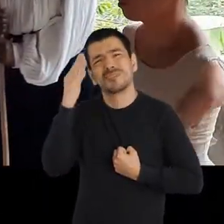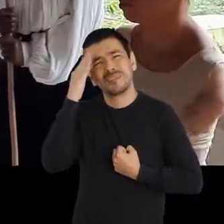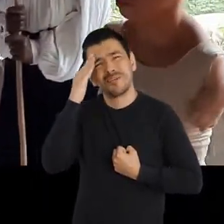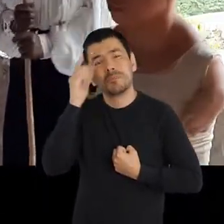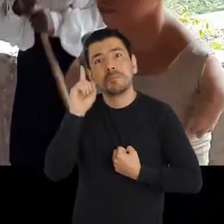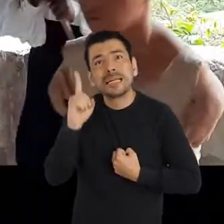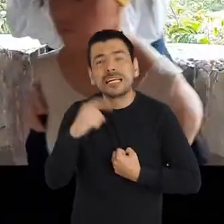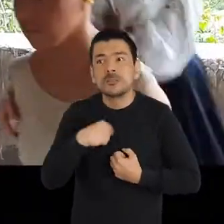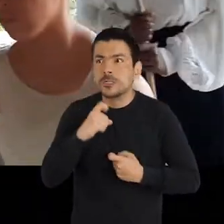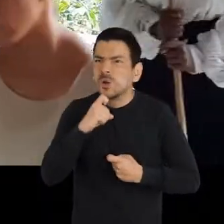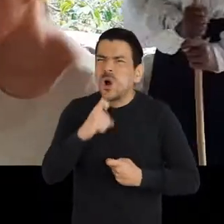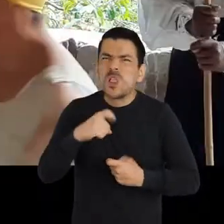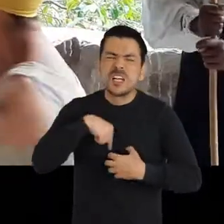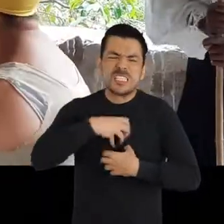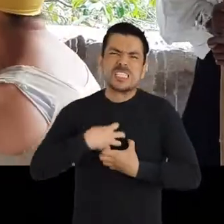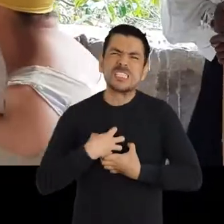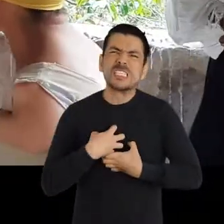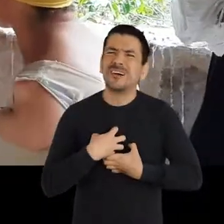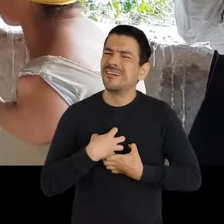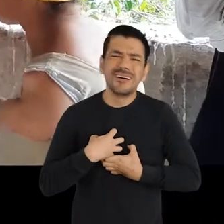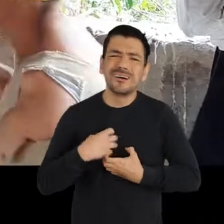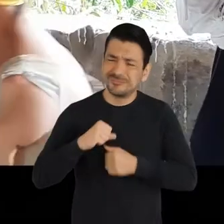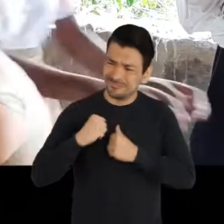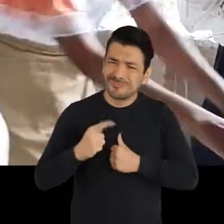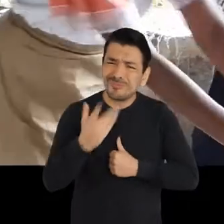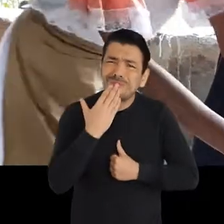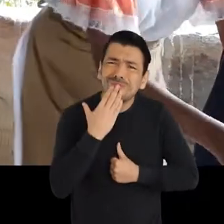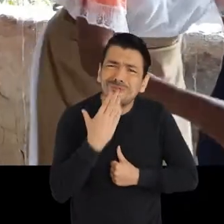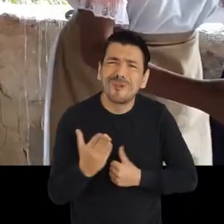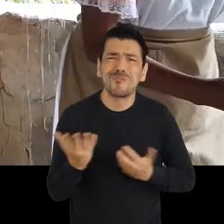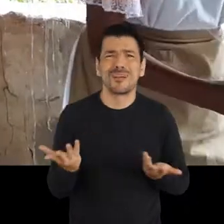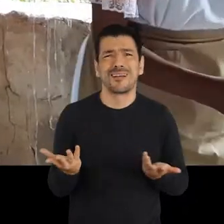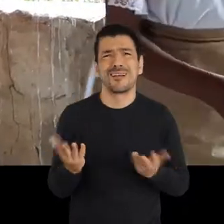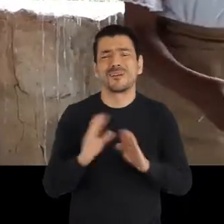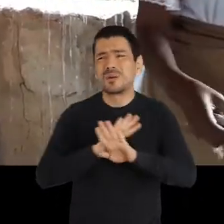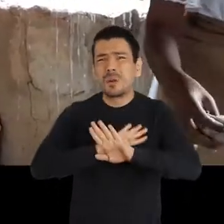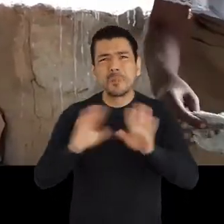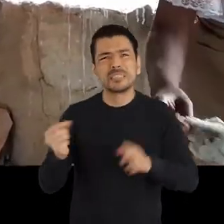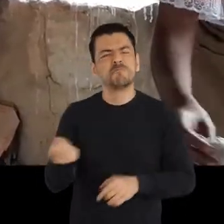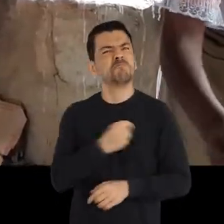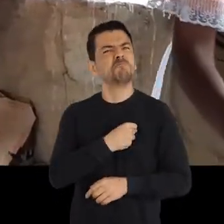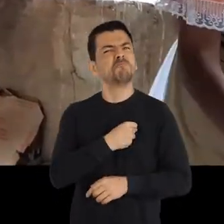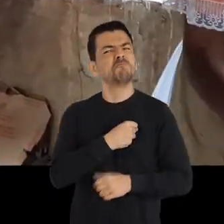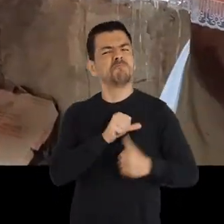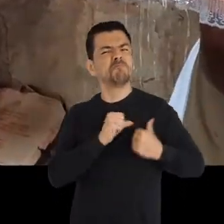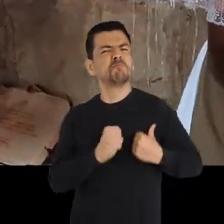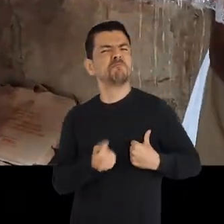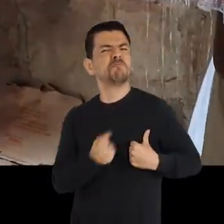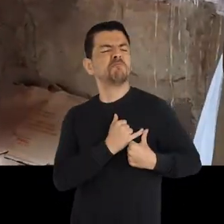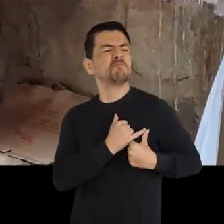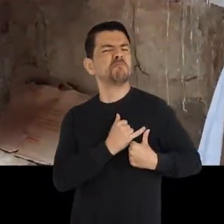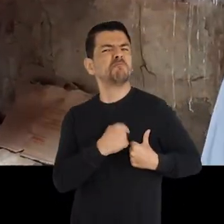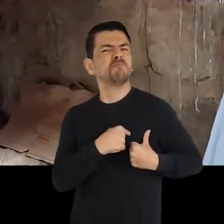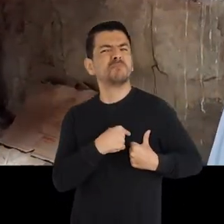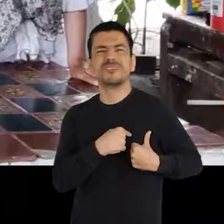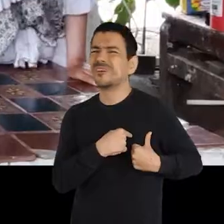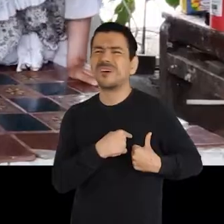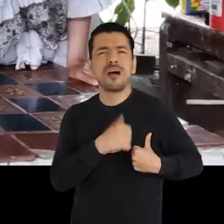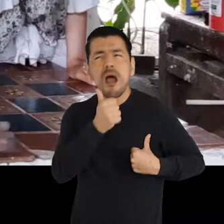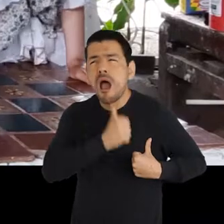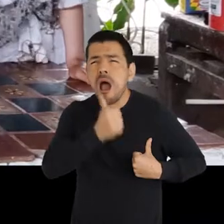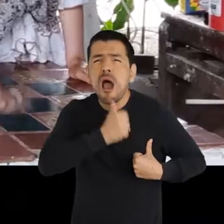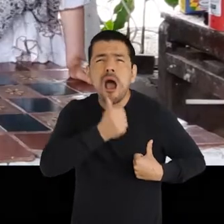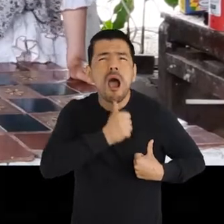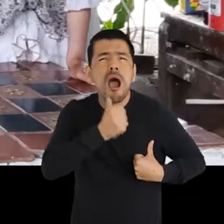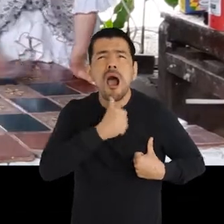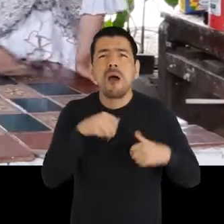llama de tu bondadoso corazón. No volveré a ser la misma, mi corazón no volverá a ser el mismo. No quiero ser más ese fenómeno que alegre